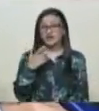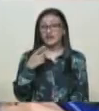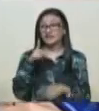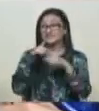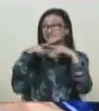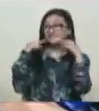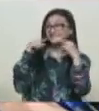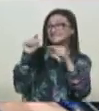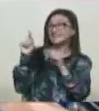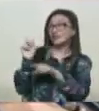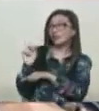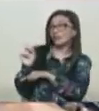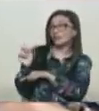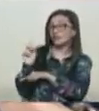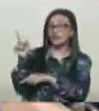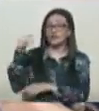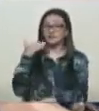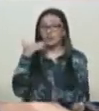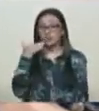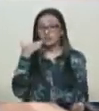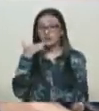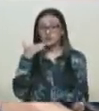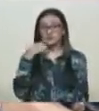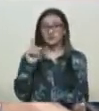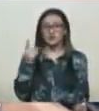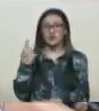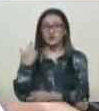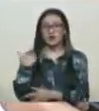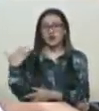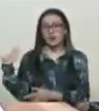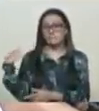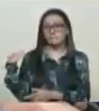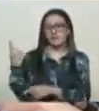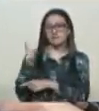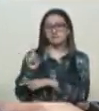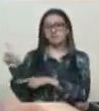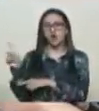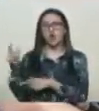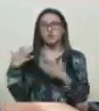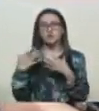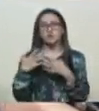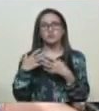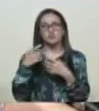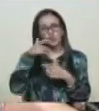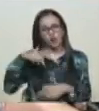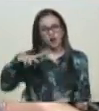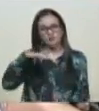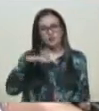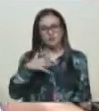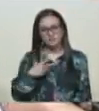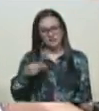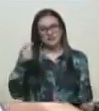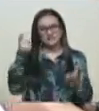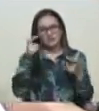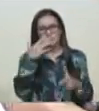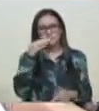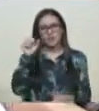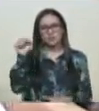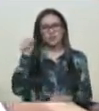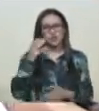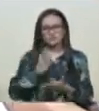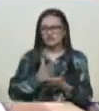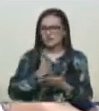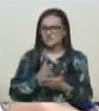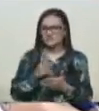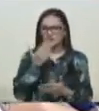al imperio para que el imperio le dé la bendición, pero le da la espalda a los pueblos. Desde aquí, desde Venezuela, el presidente Chávez y el presidente Maduro lo que han hecho es darle